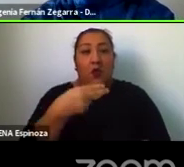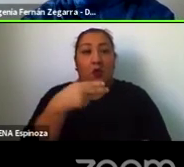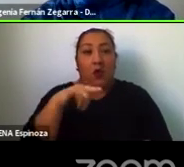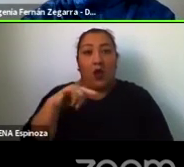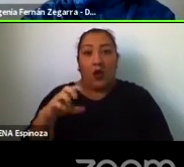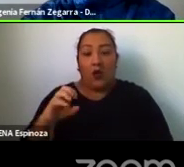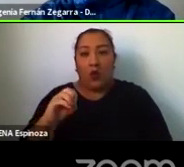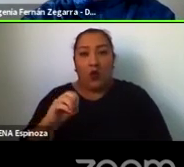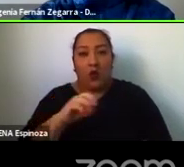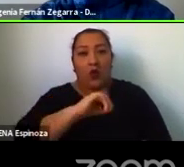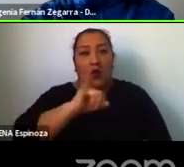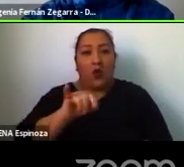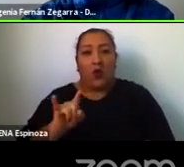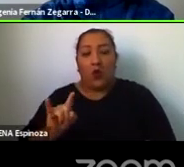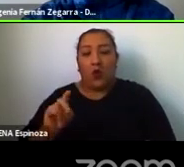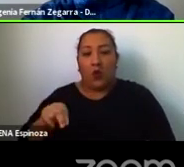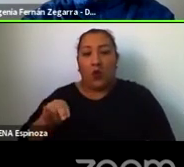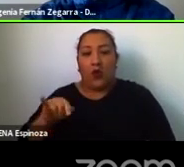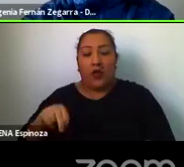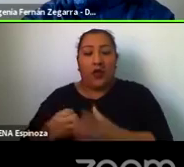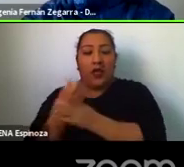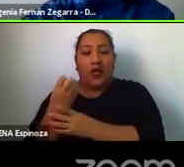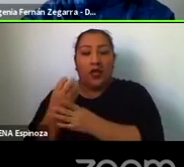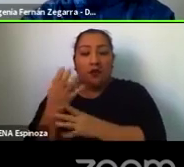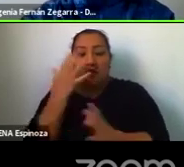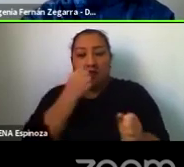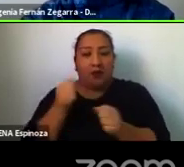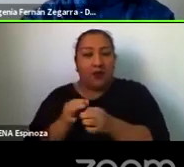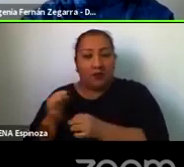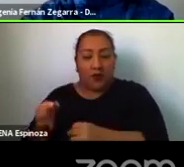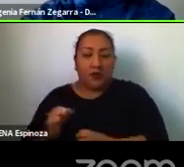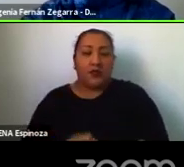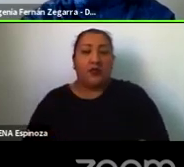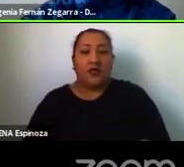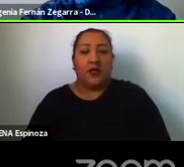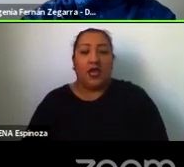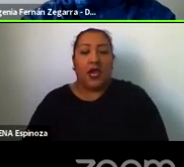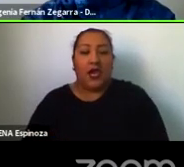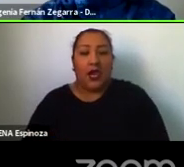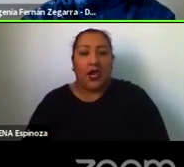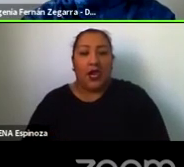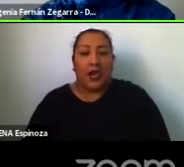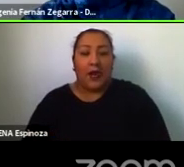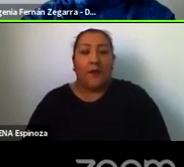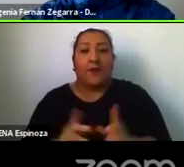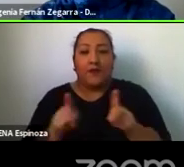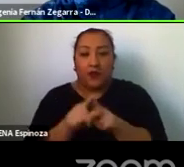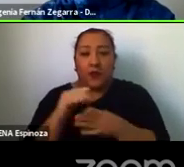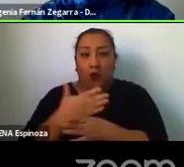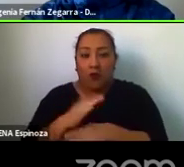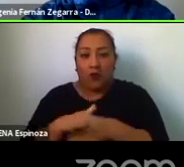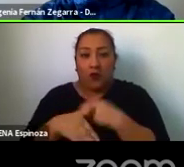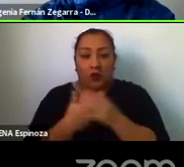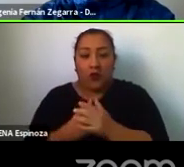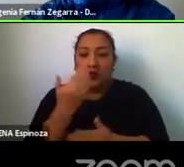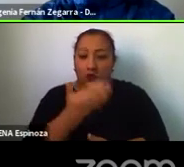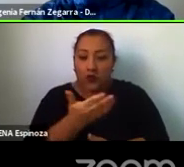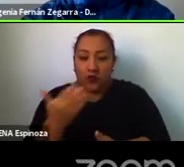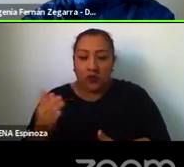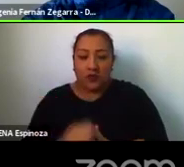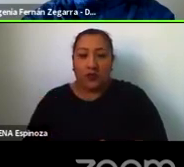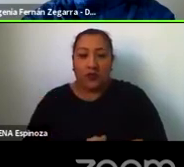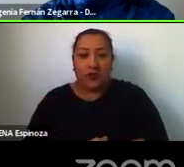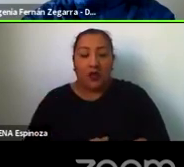Junín, Arequipa y San Martín. Y también haber compartido con todos ustedes, los y